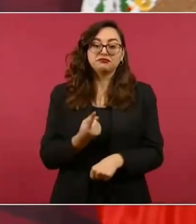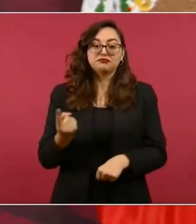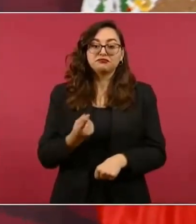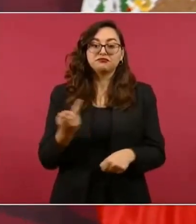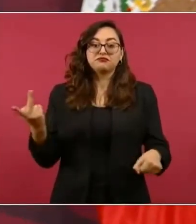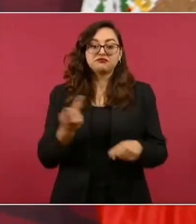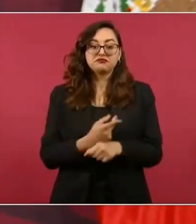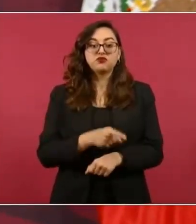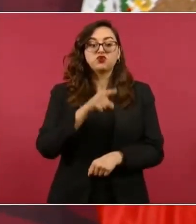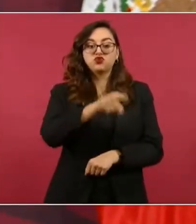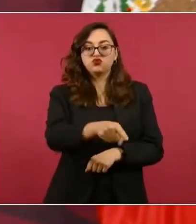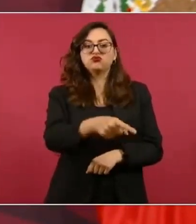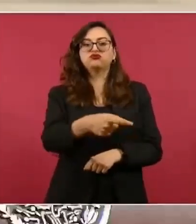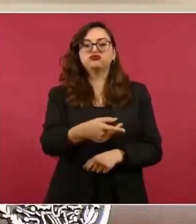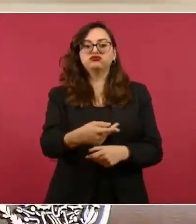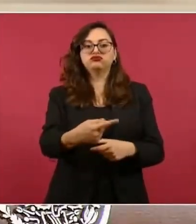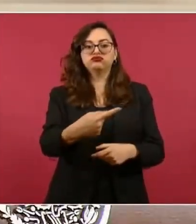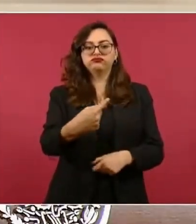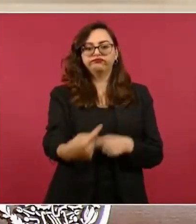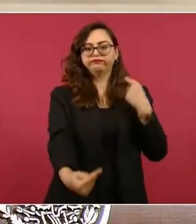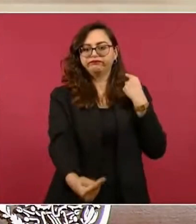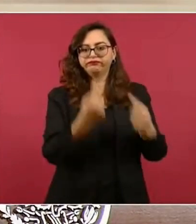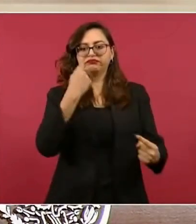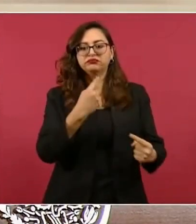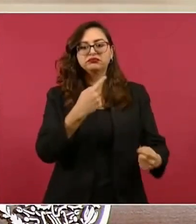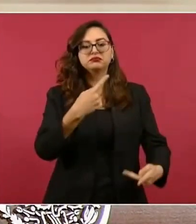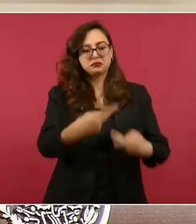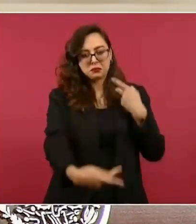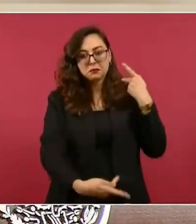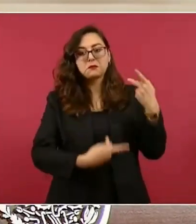en uso de tu derecho, me dices